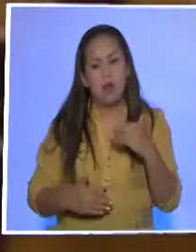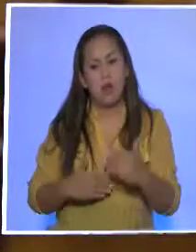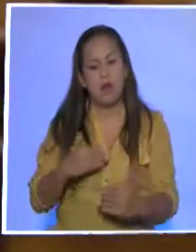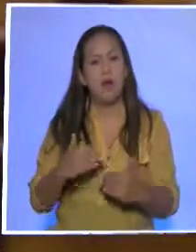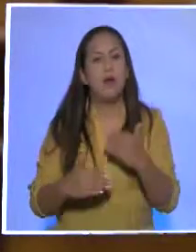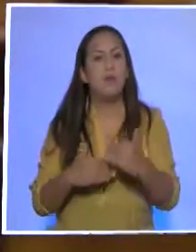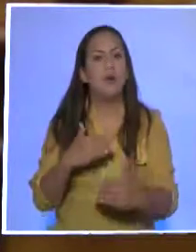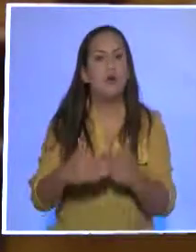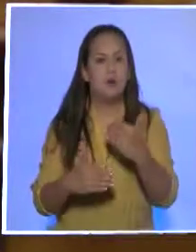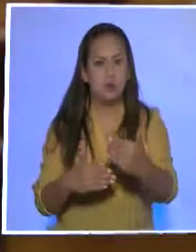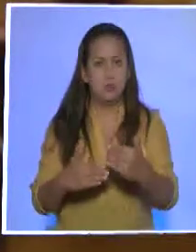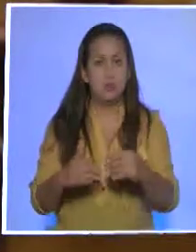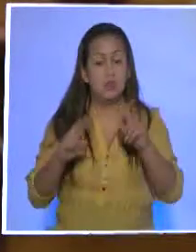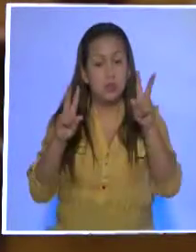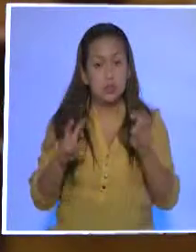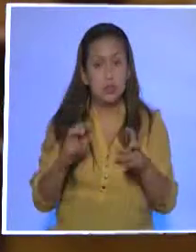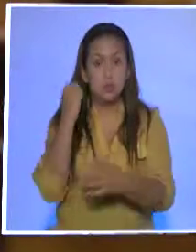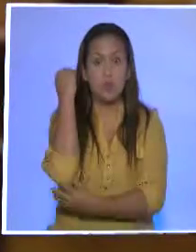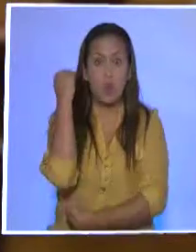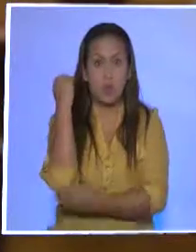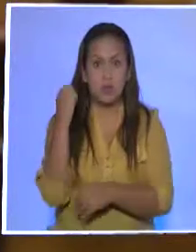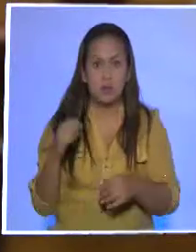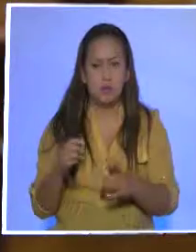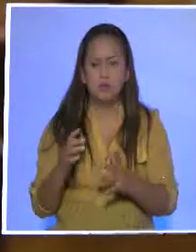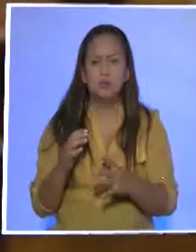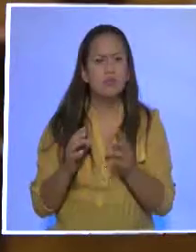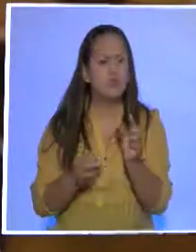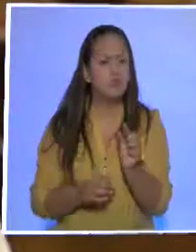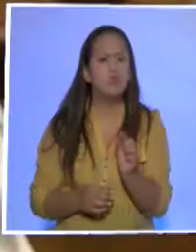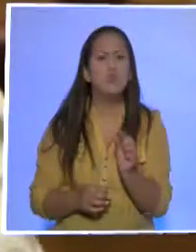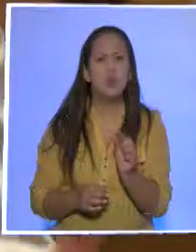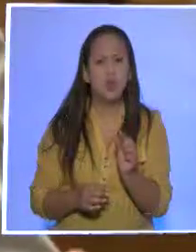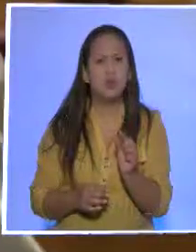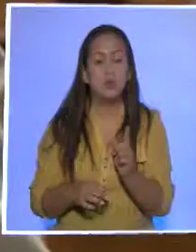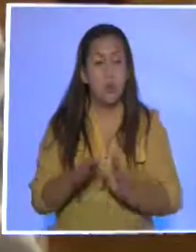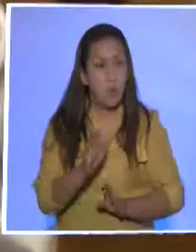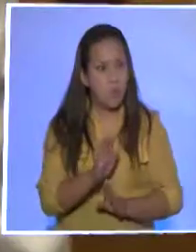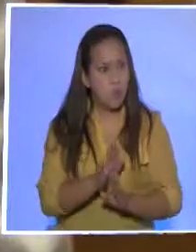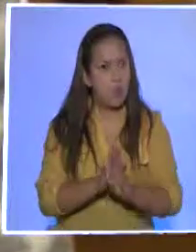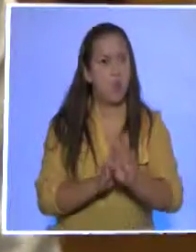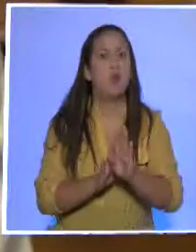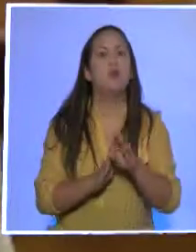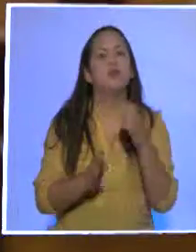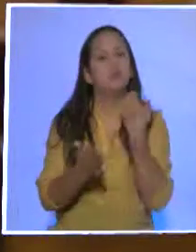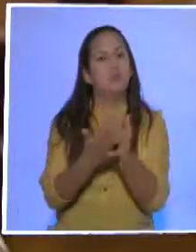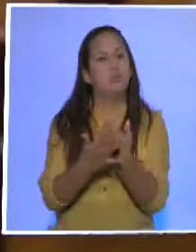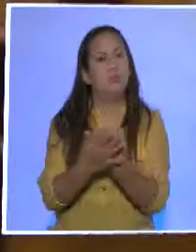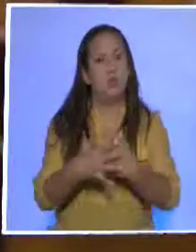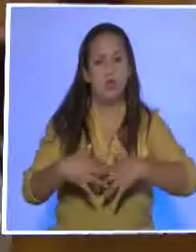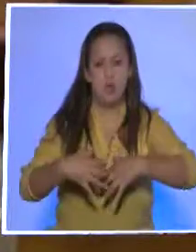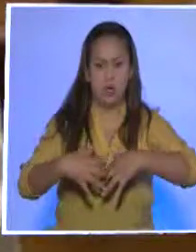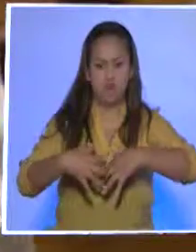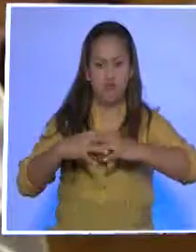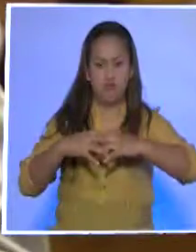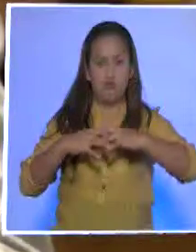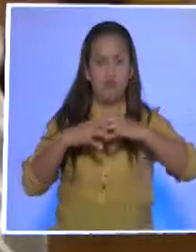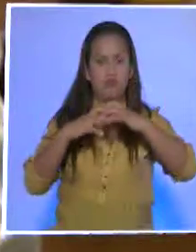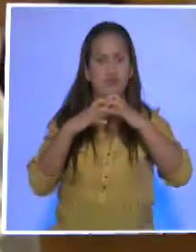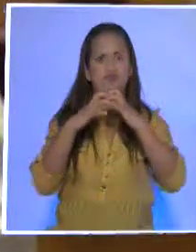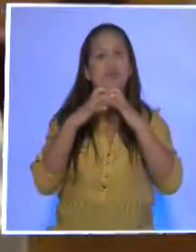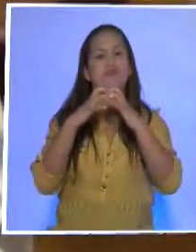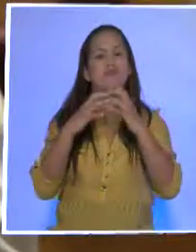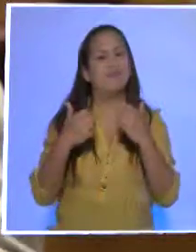términos de reducción de pobreza en términos de crecimiento económico osea uruguay ahora estamos en un proceso de